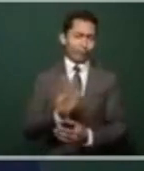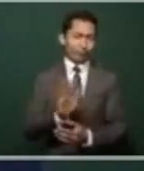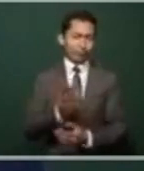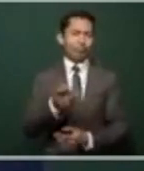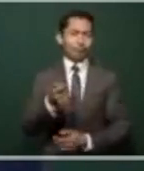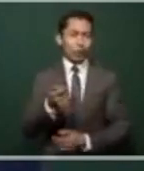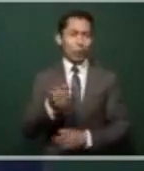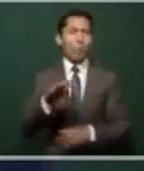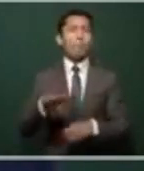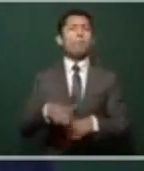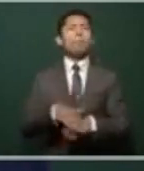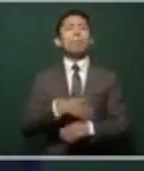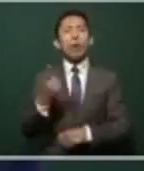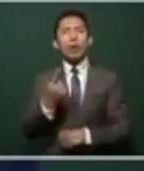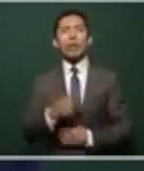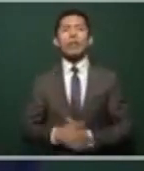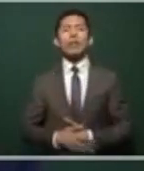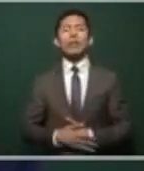en Pipas